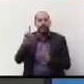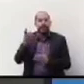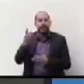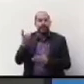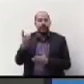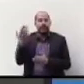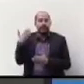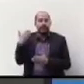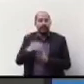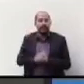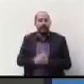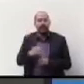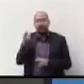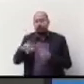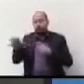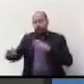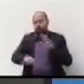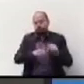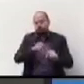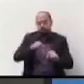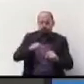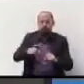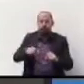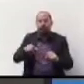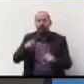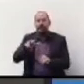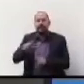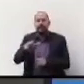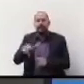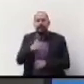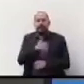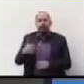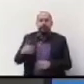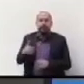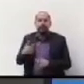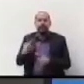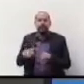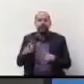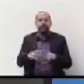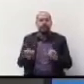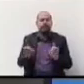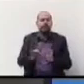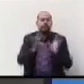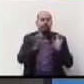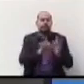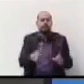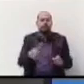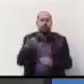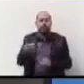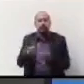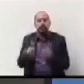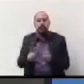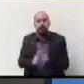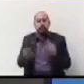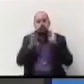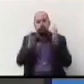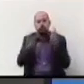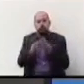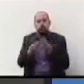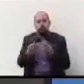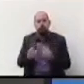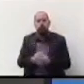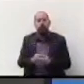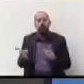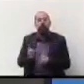mencionando algunas de las detenciones, se aseguraron a 18 integrantes en diversos eventos de 6 grupos delictivos que operan en San